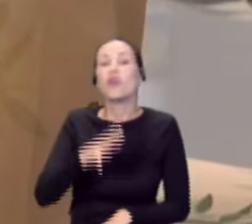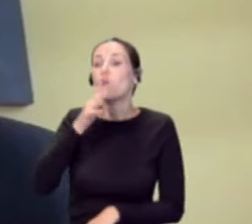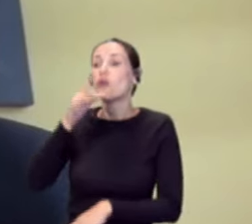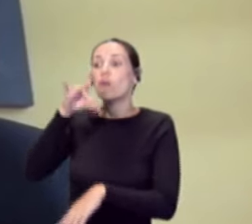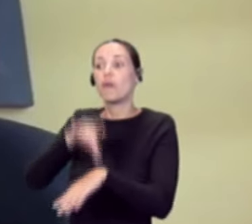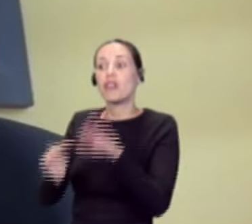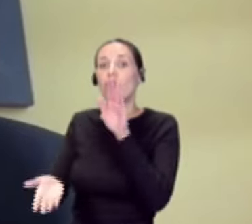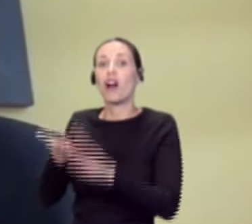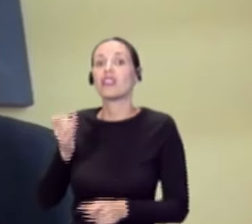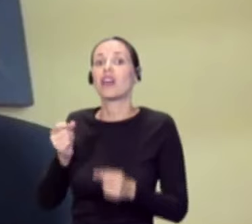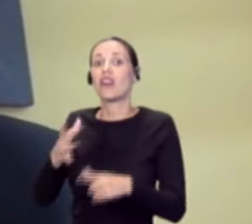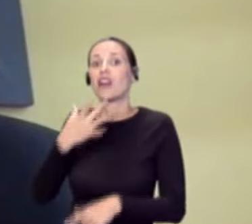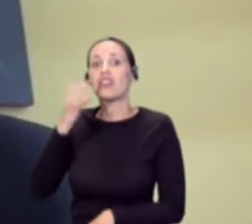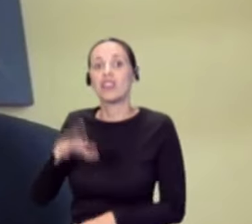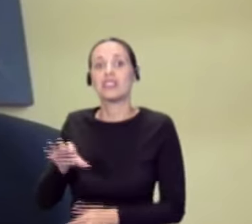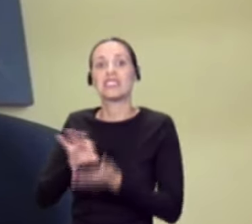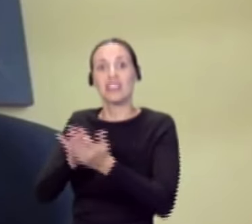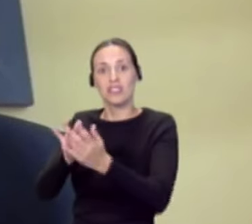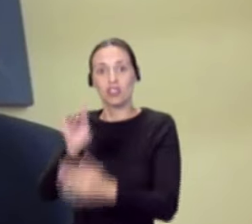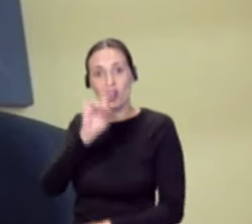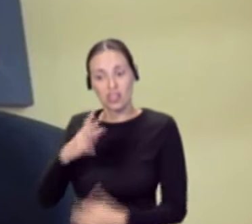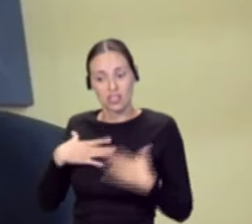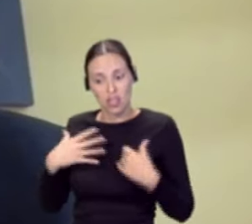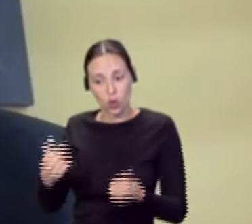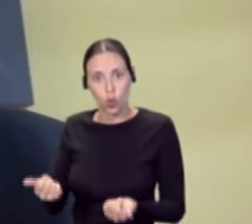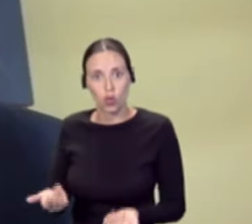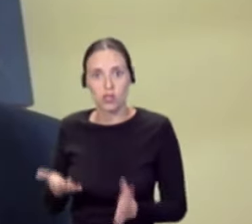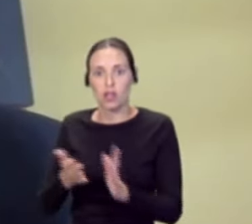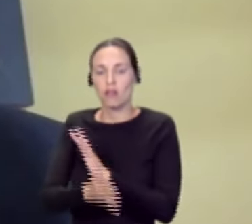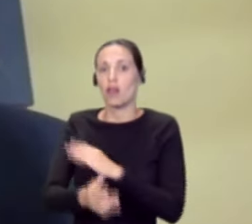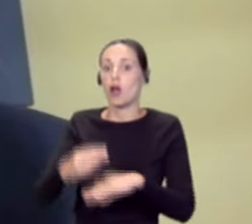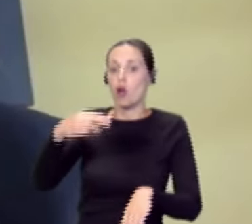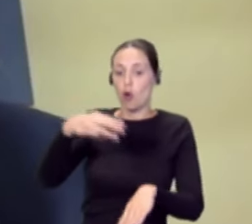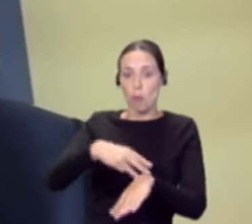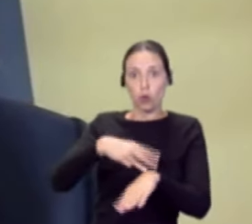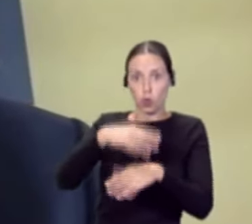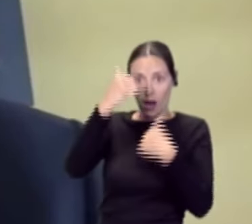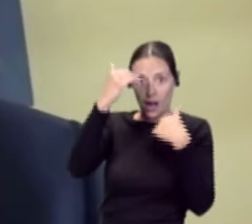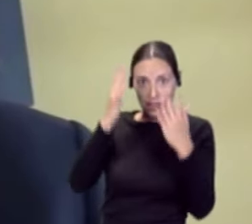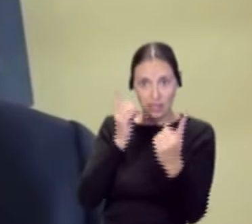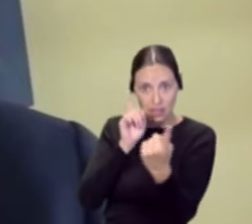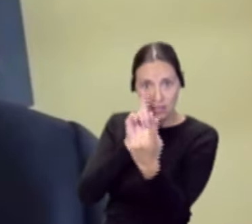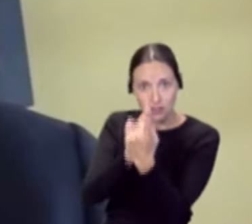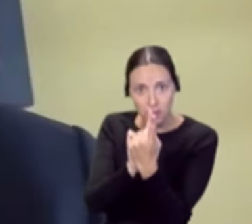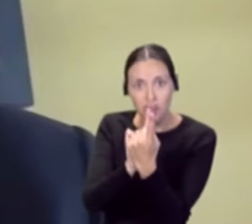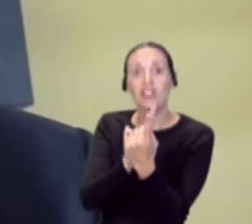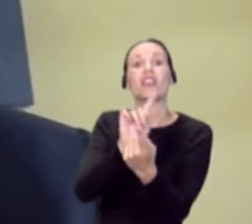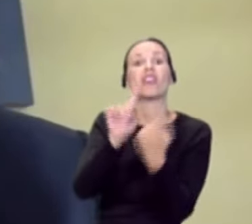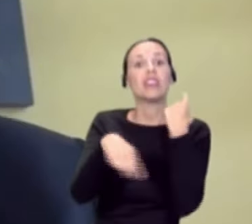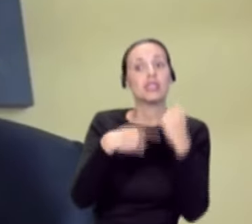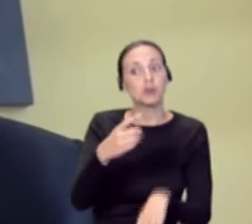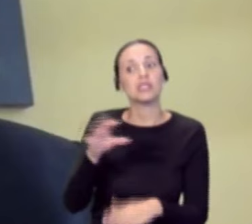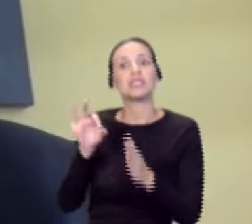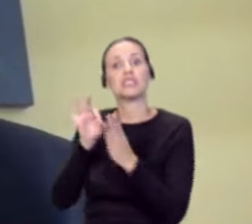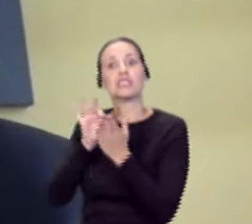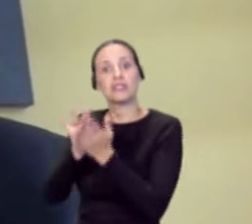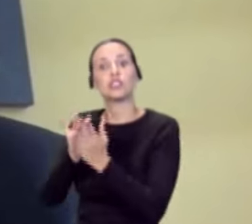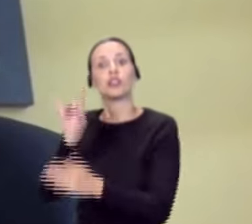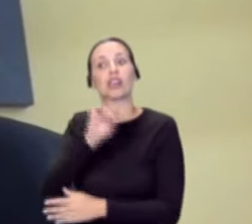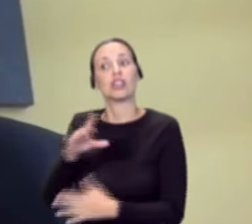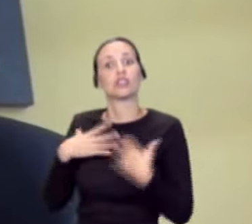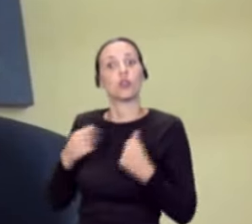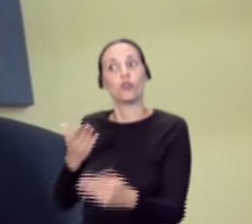salud. O sea, a lo mejor está siendo tratado por las mutuas, pero hay que dirigirse al Servicio de Carrera de Salud para que te den las altas,